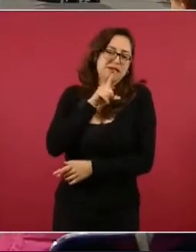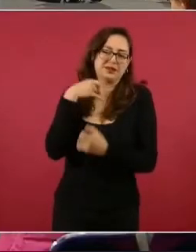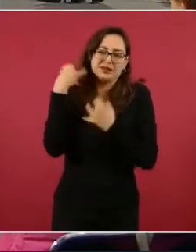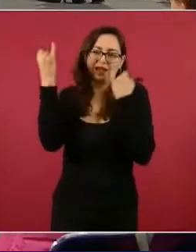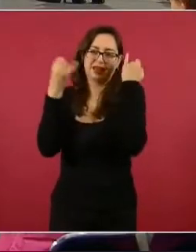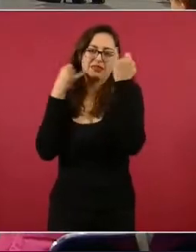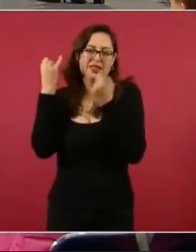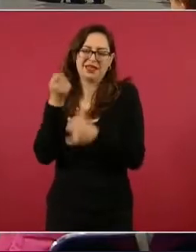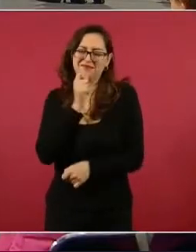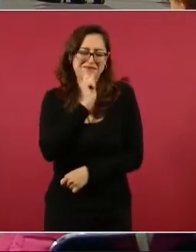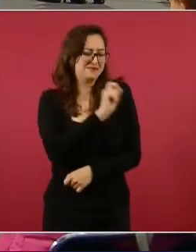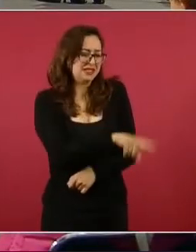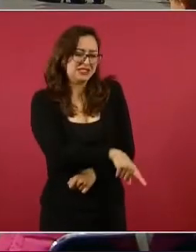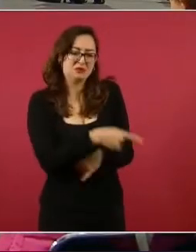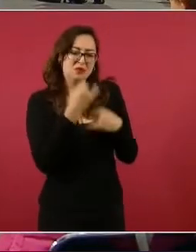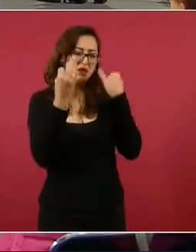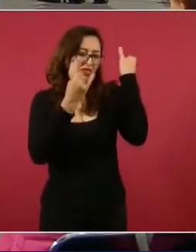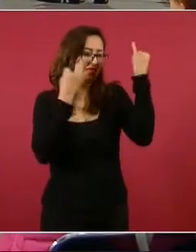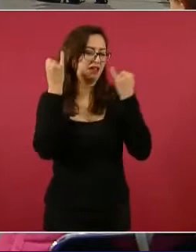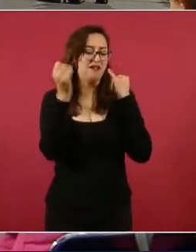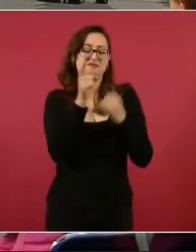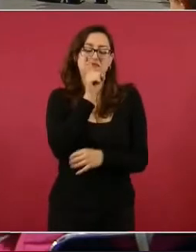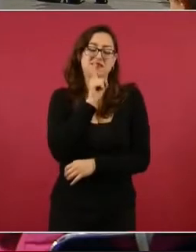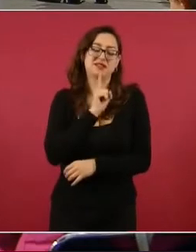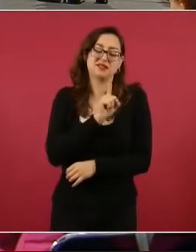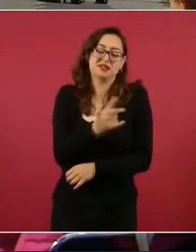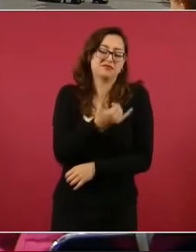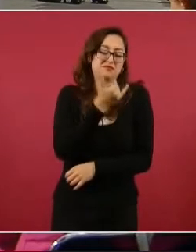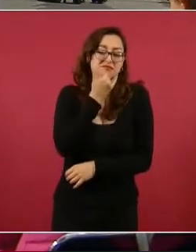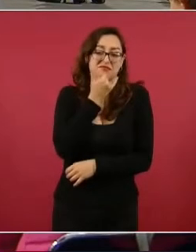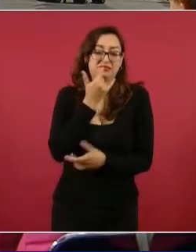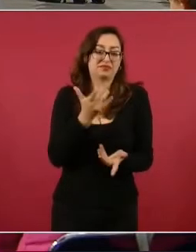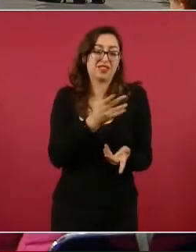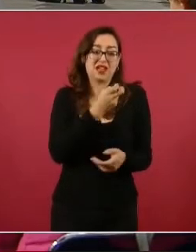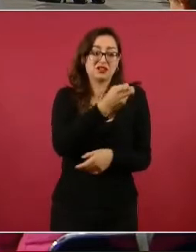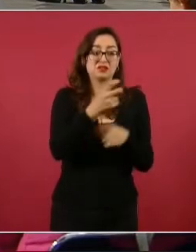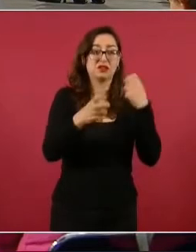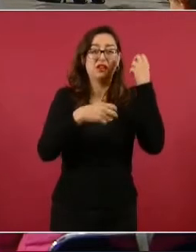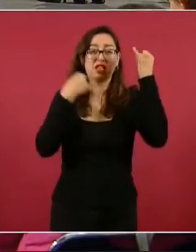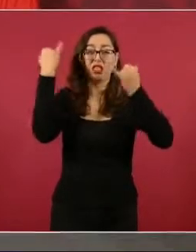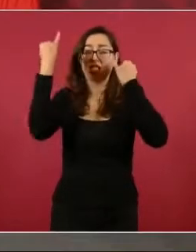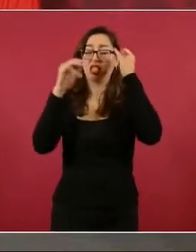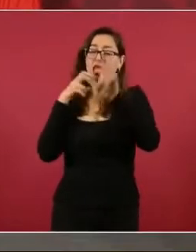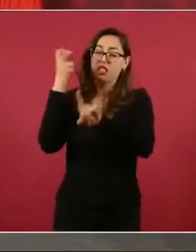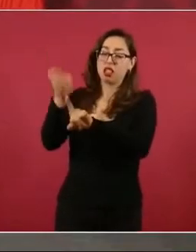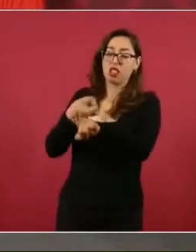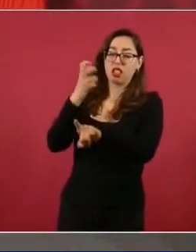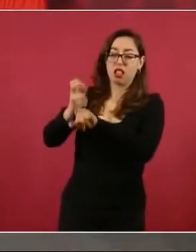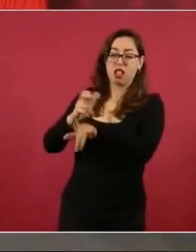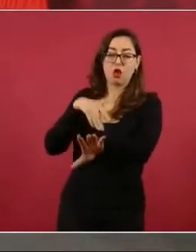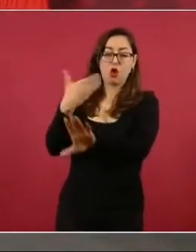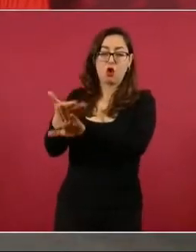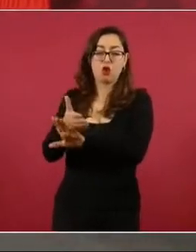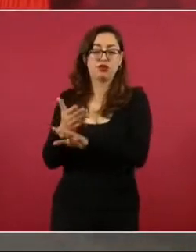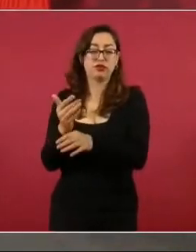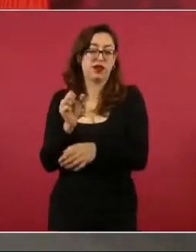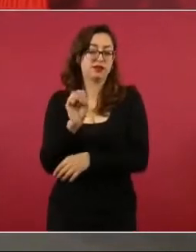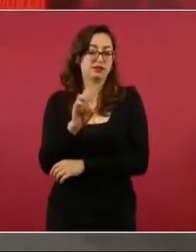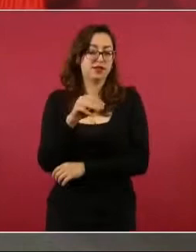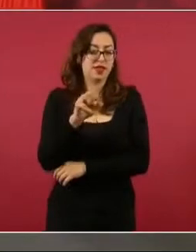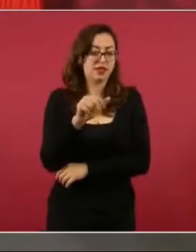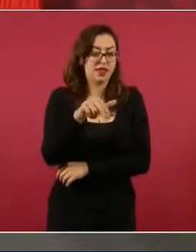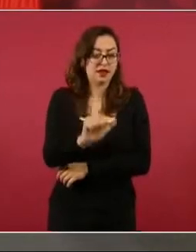campañas de desprestigio al ejército y al gobierno